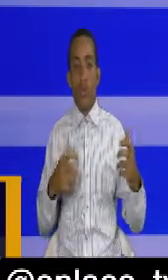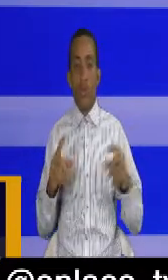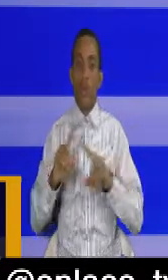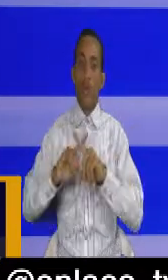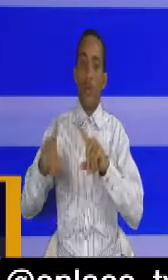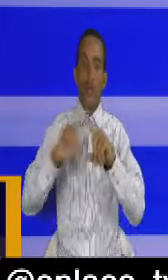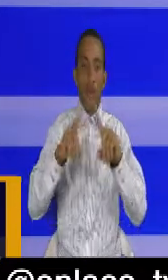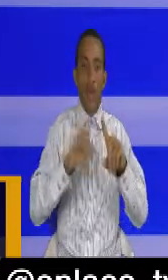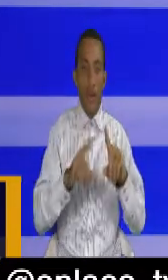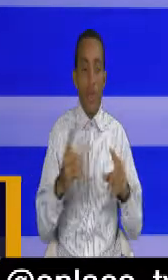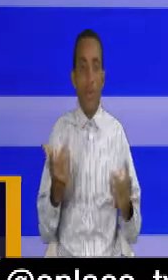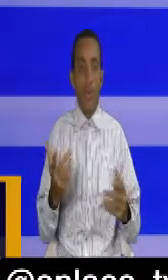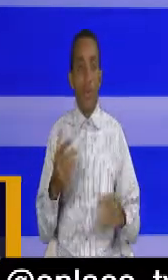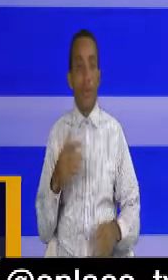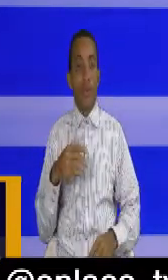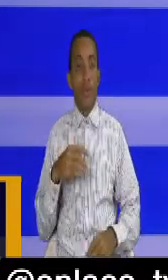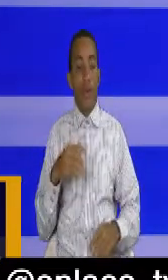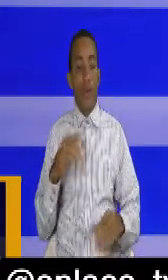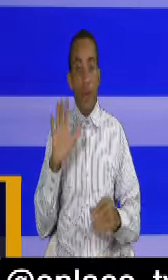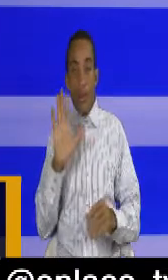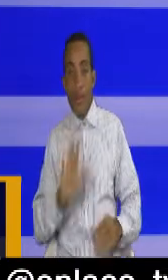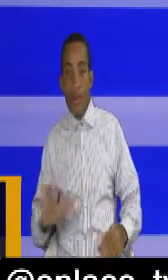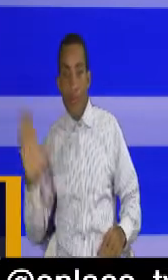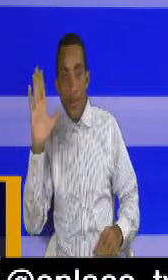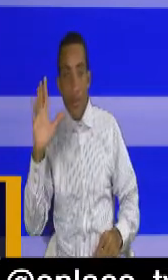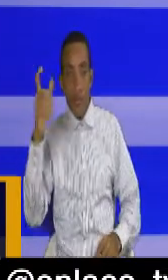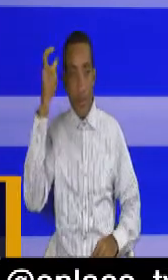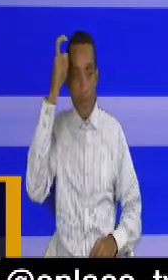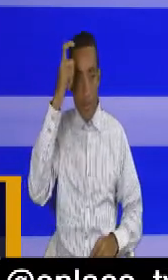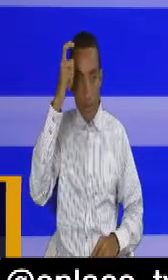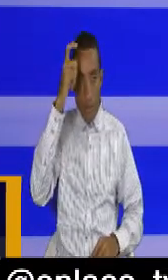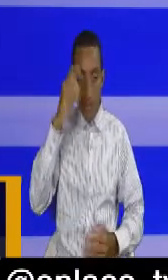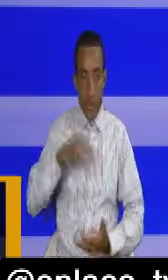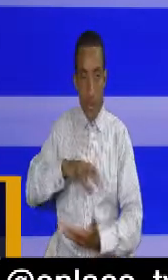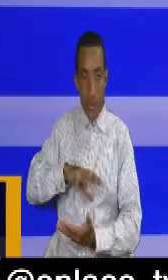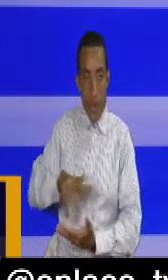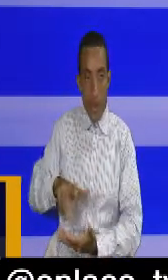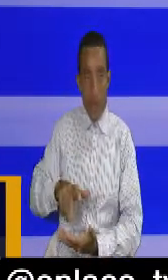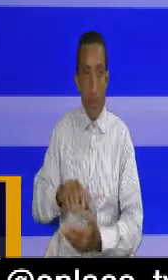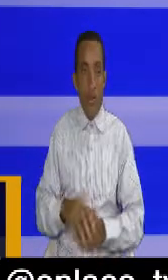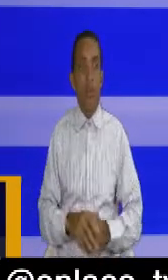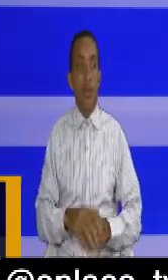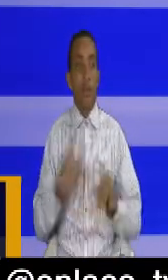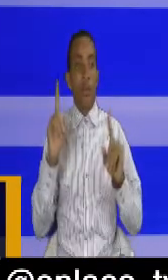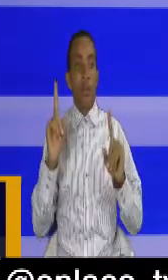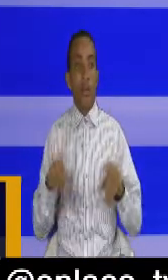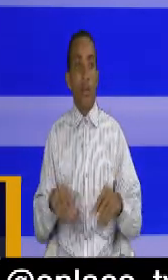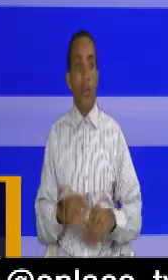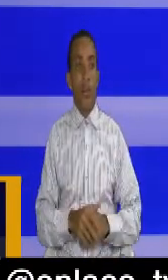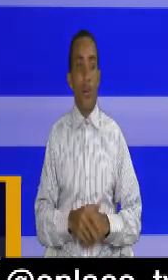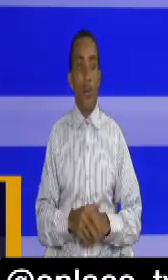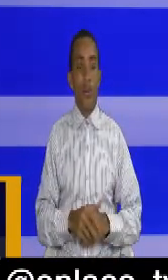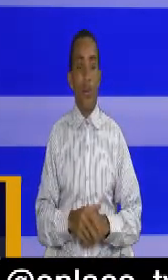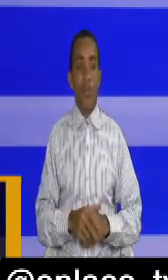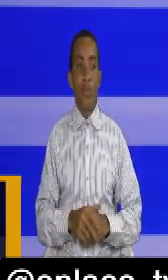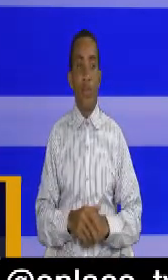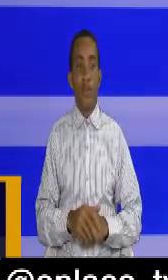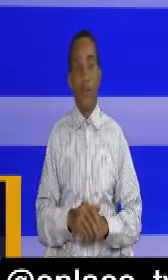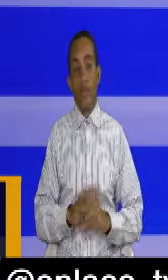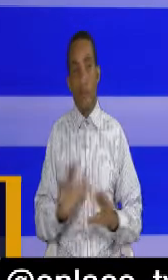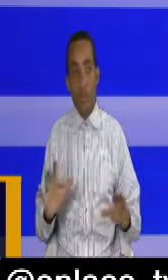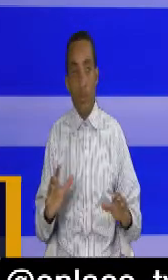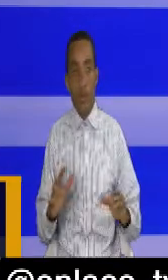departamento del Cesar y Santander. Gracias a Dios ha sido muy buena la acogida, y pues ya aquí adelantándose este proyecto